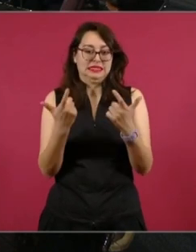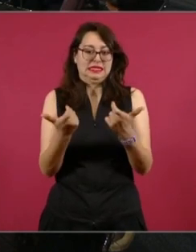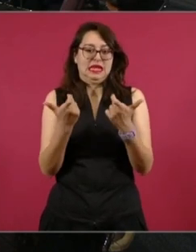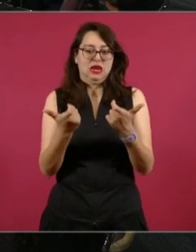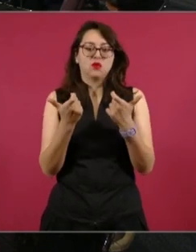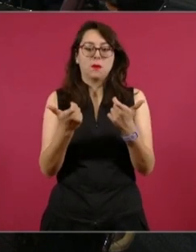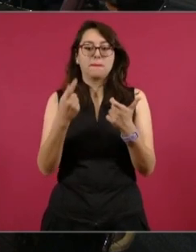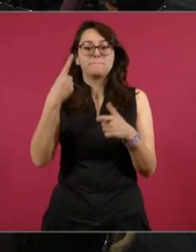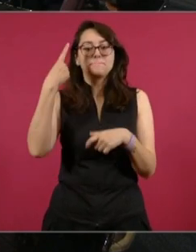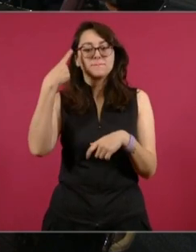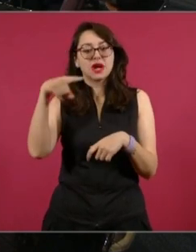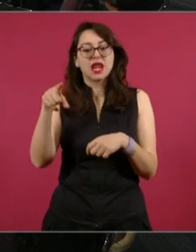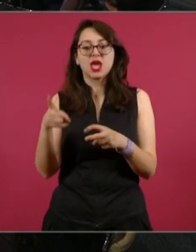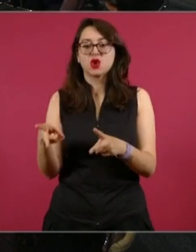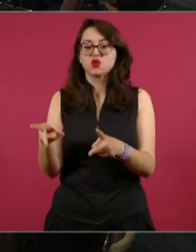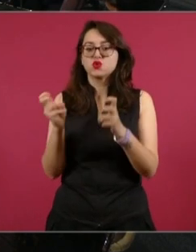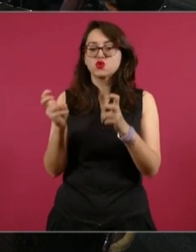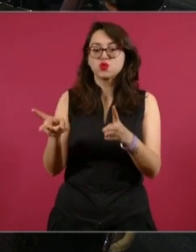los